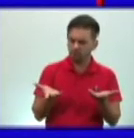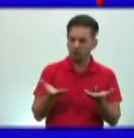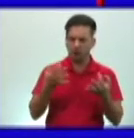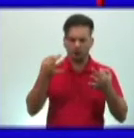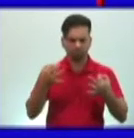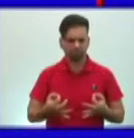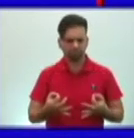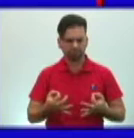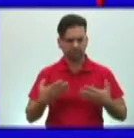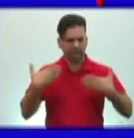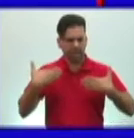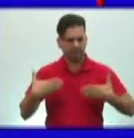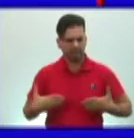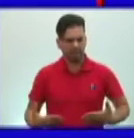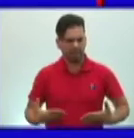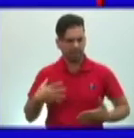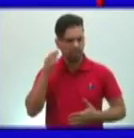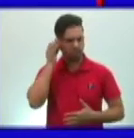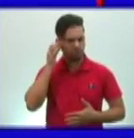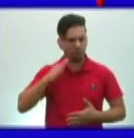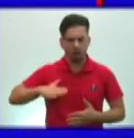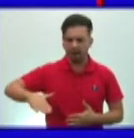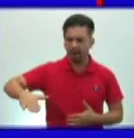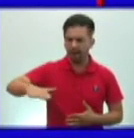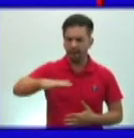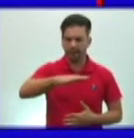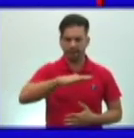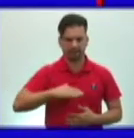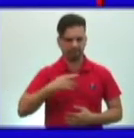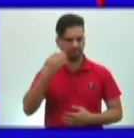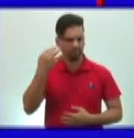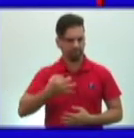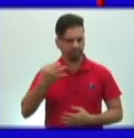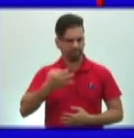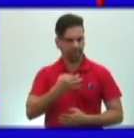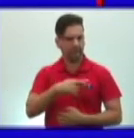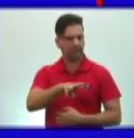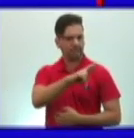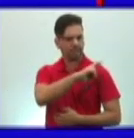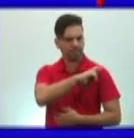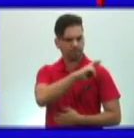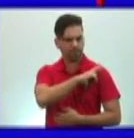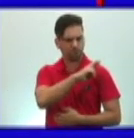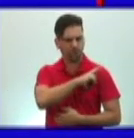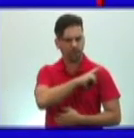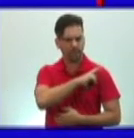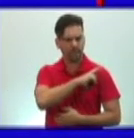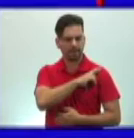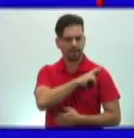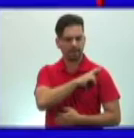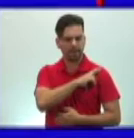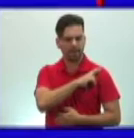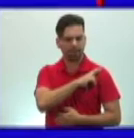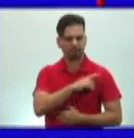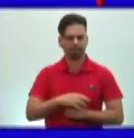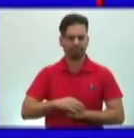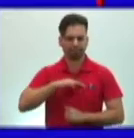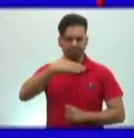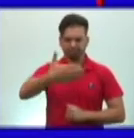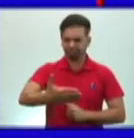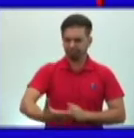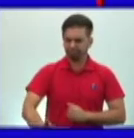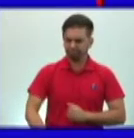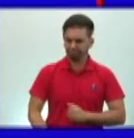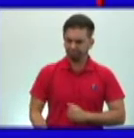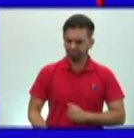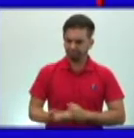reconoce ese derecho a toda mujer, además de su responsabilidad en su fecundidad. Y un dato curioso para aquellos